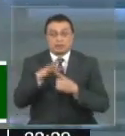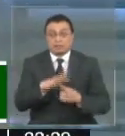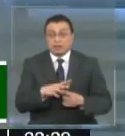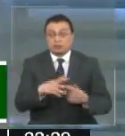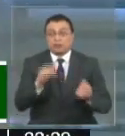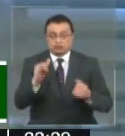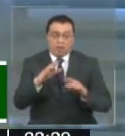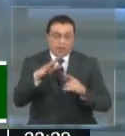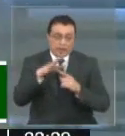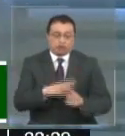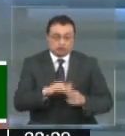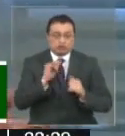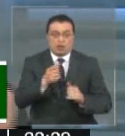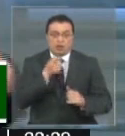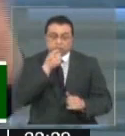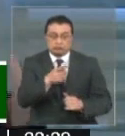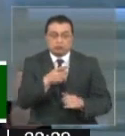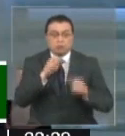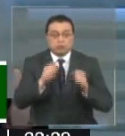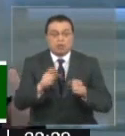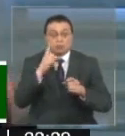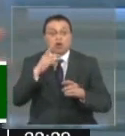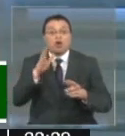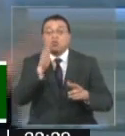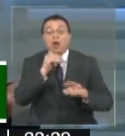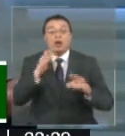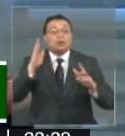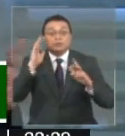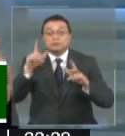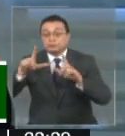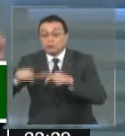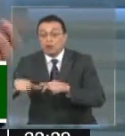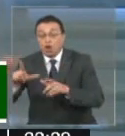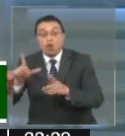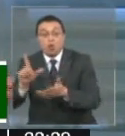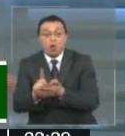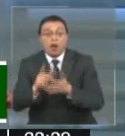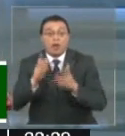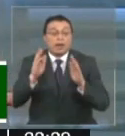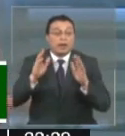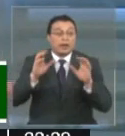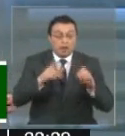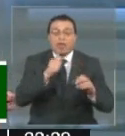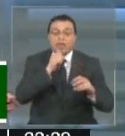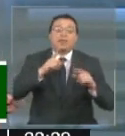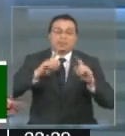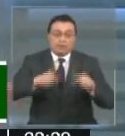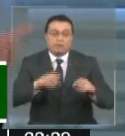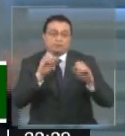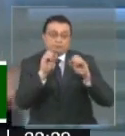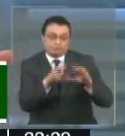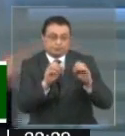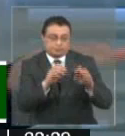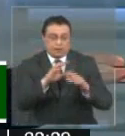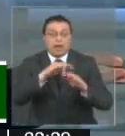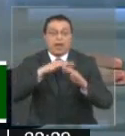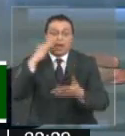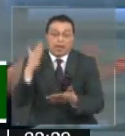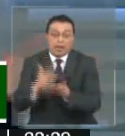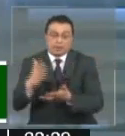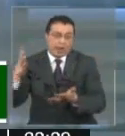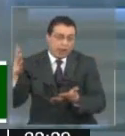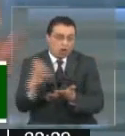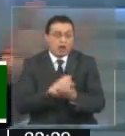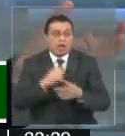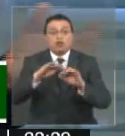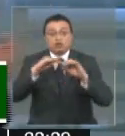discriminación? Sí, por supuesto, pero si alguien no tiene las condiciones de habitabilidad, eso es un tema que tenemos que trabajar, educar, insistir constantemente hasta lograr que la mayor